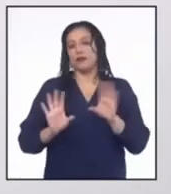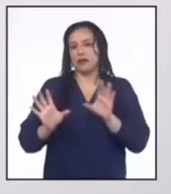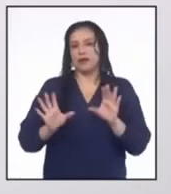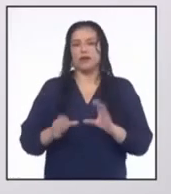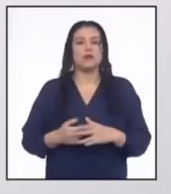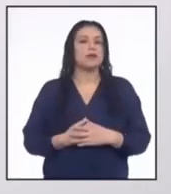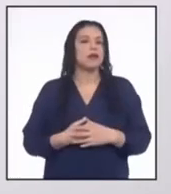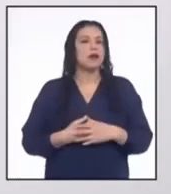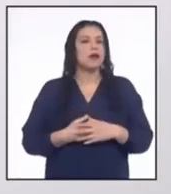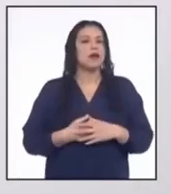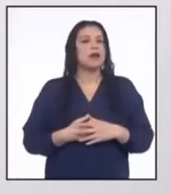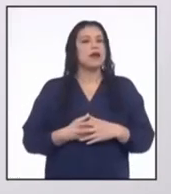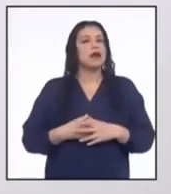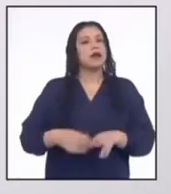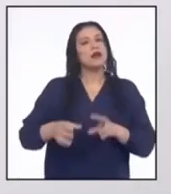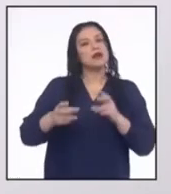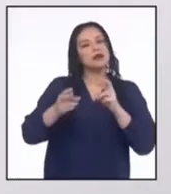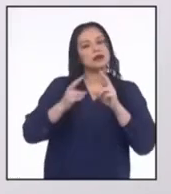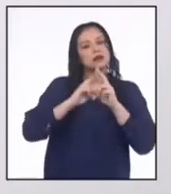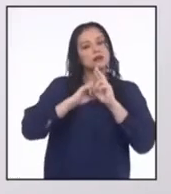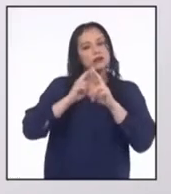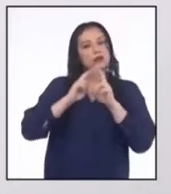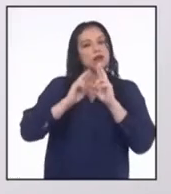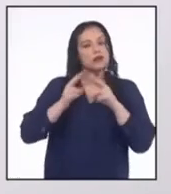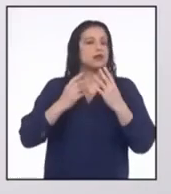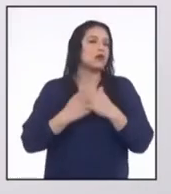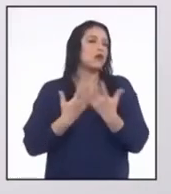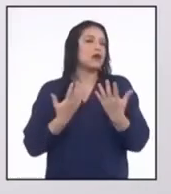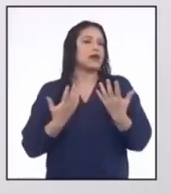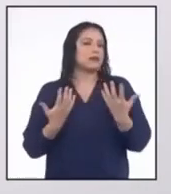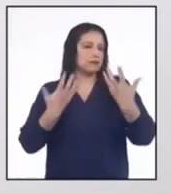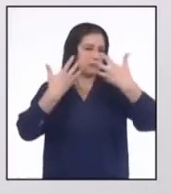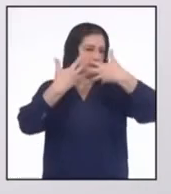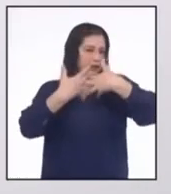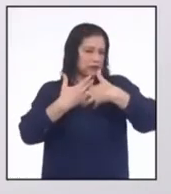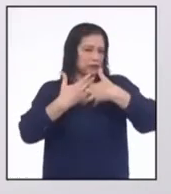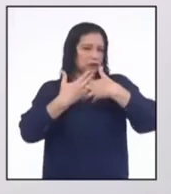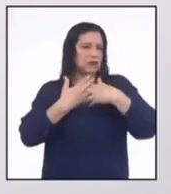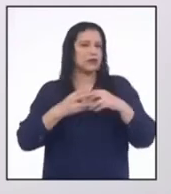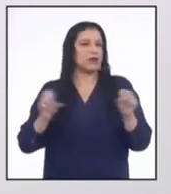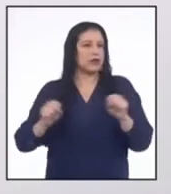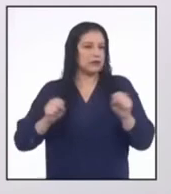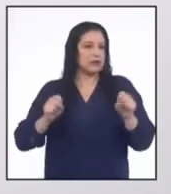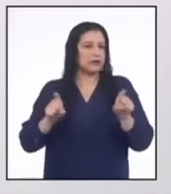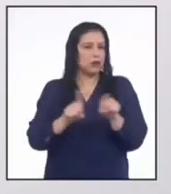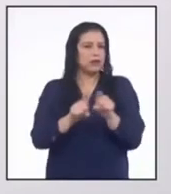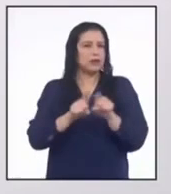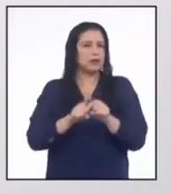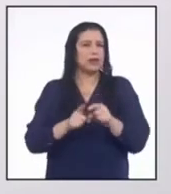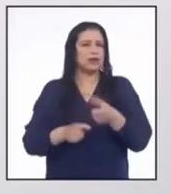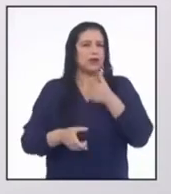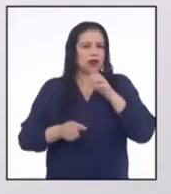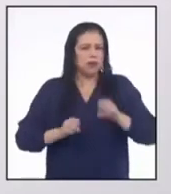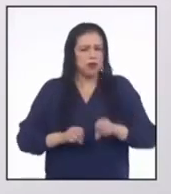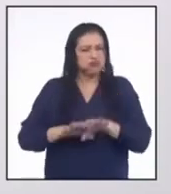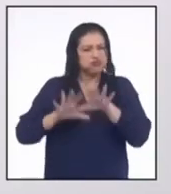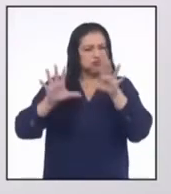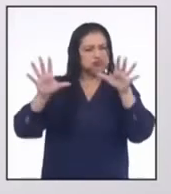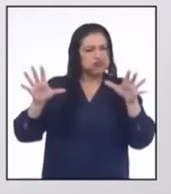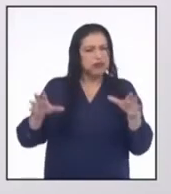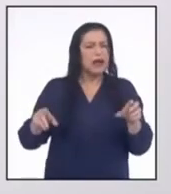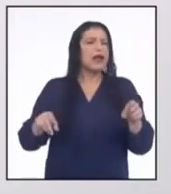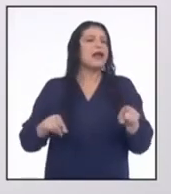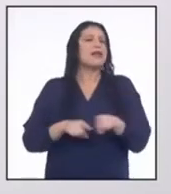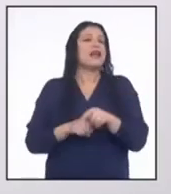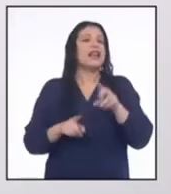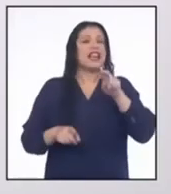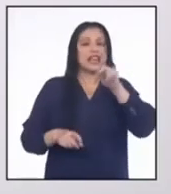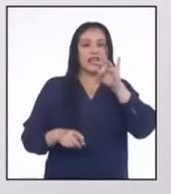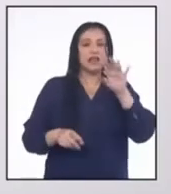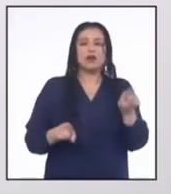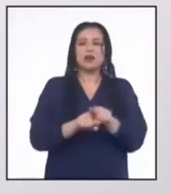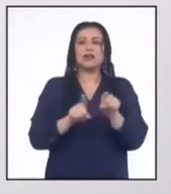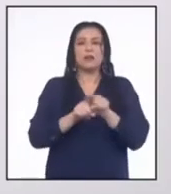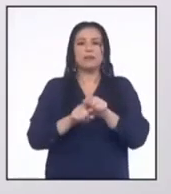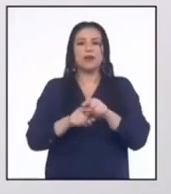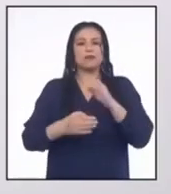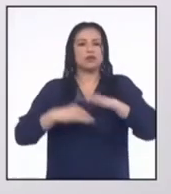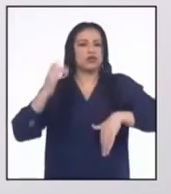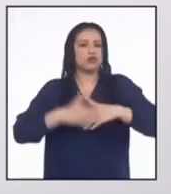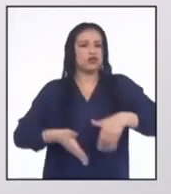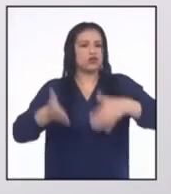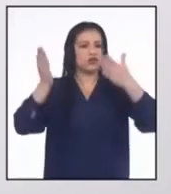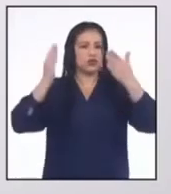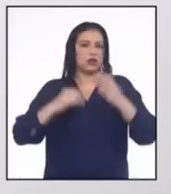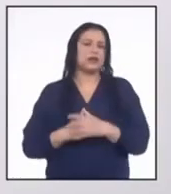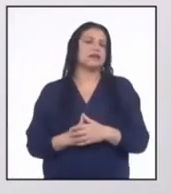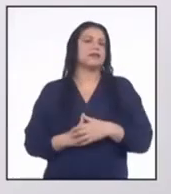La resolución de situaciones relacionadas con el sismo, el fenómeno El Niño y construcciones parabólicas. Fórmulas